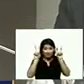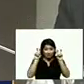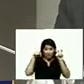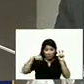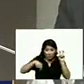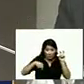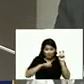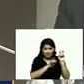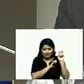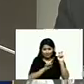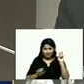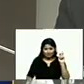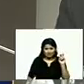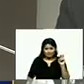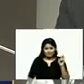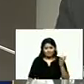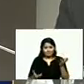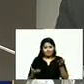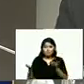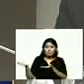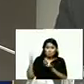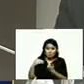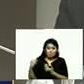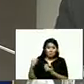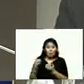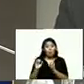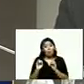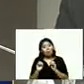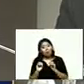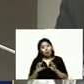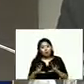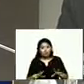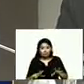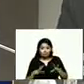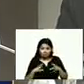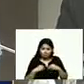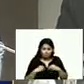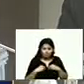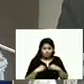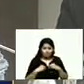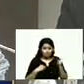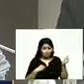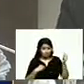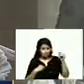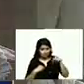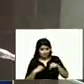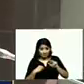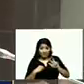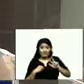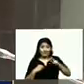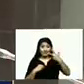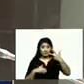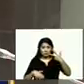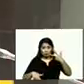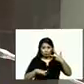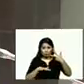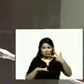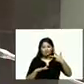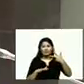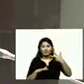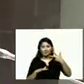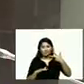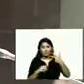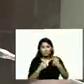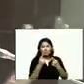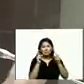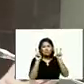ha sido o va a ser considerado o se va a aceptar que sea considerado como tercer o país seguro. ¿Cuál es nuestro límite en